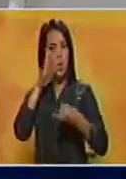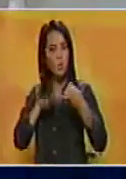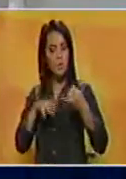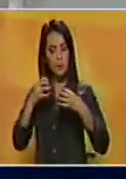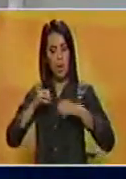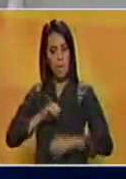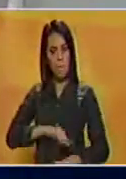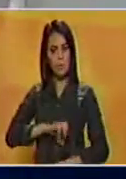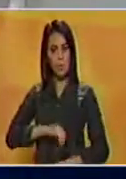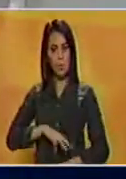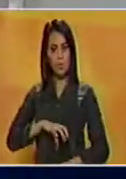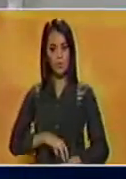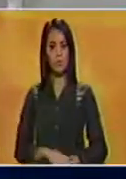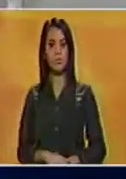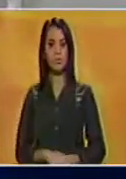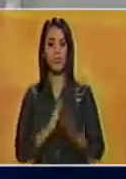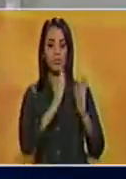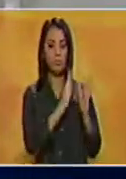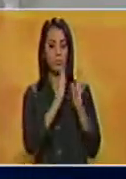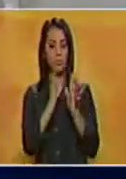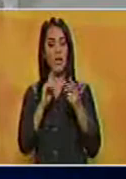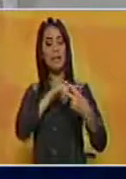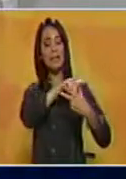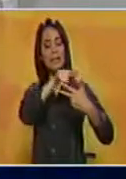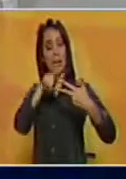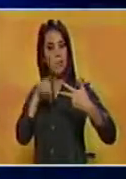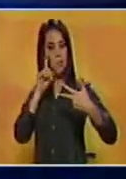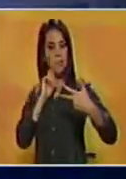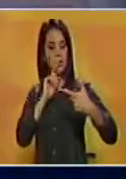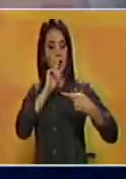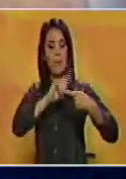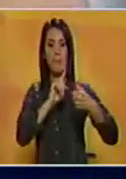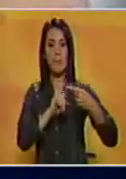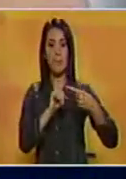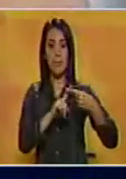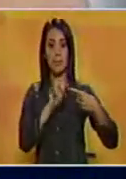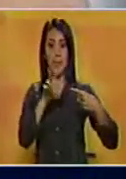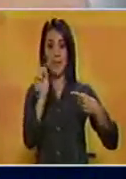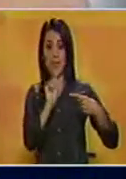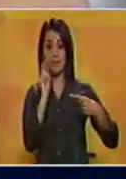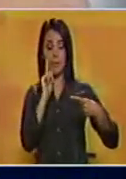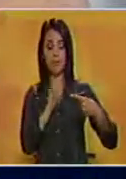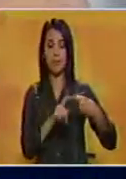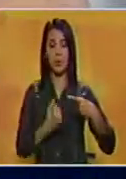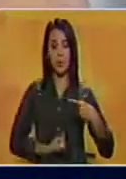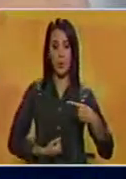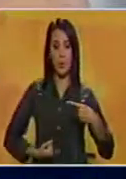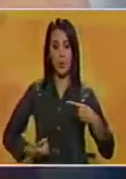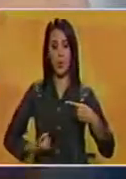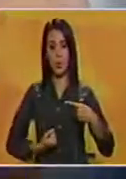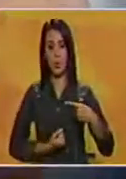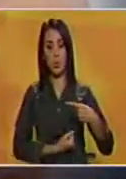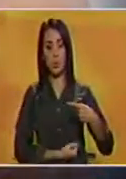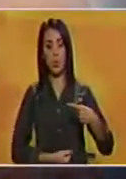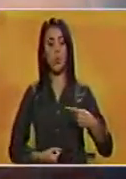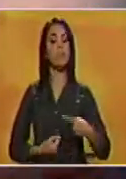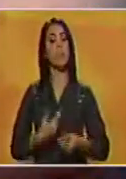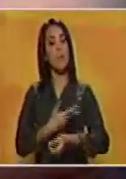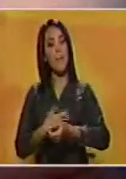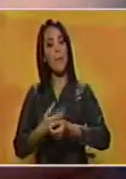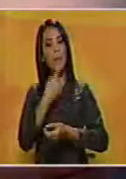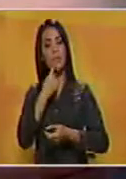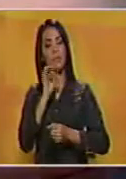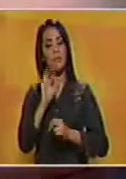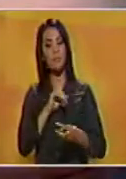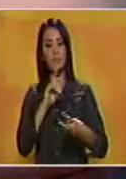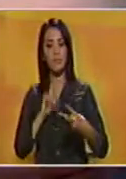Los especialistas dividen el embarazo en tres etapas. En el primer trimestre, ecomorfológico, hematología completa,